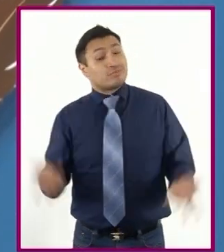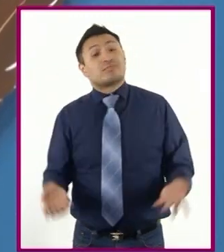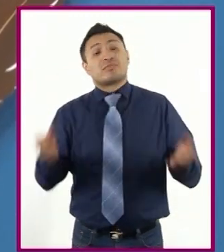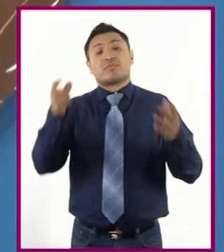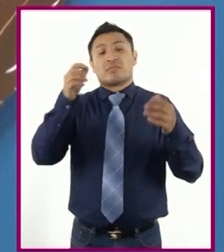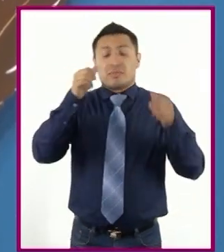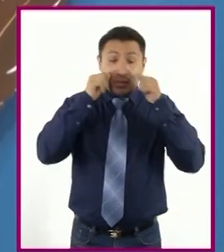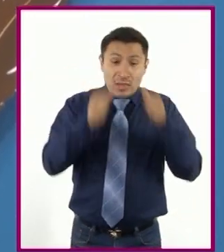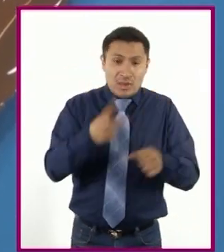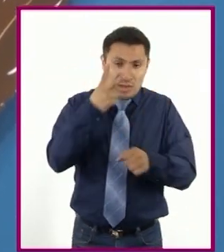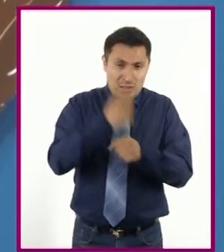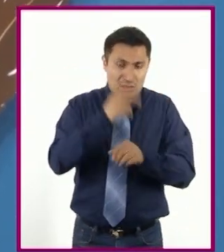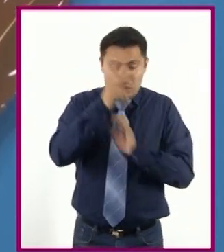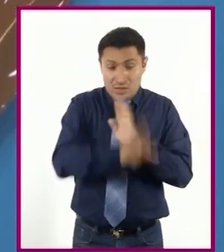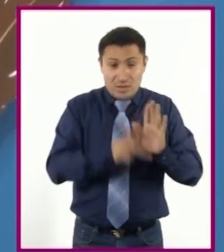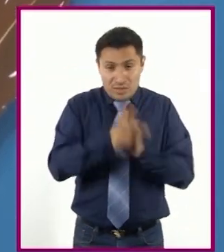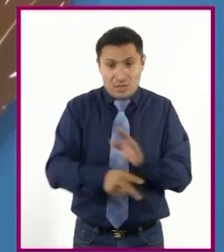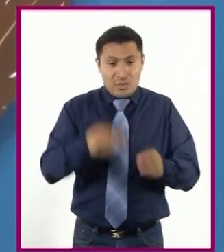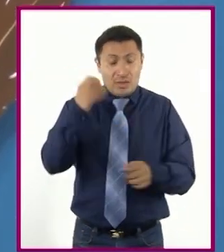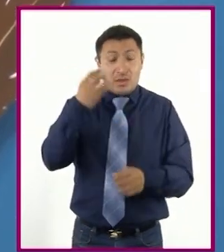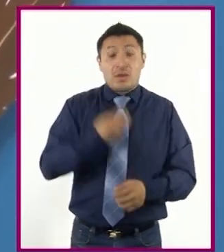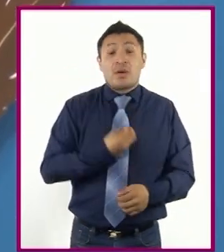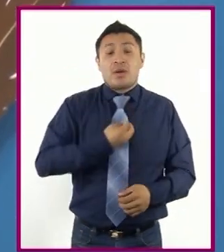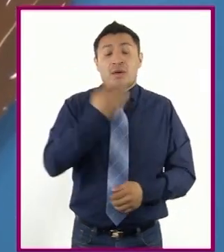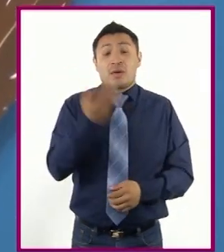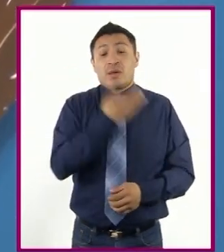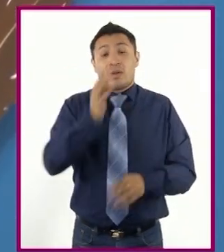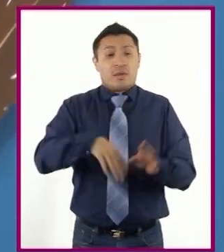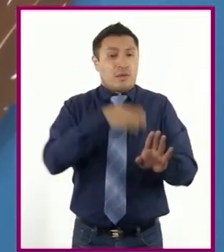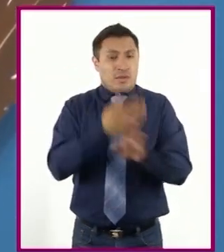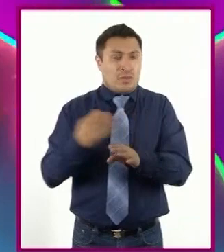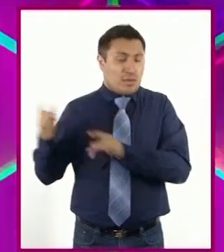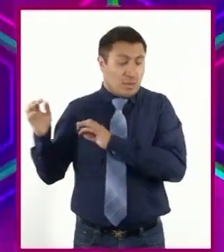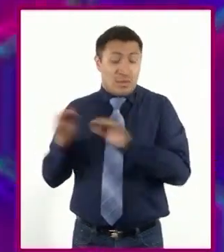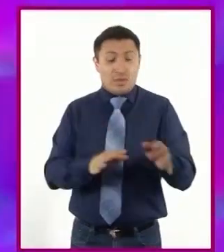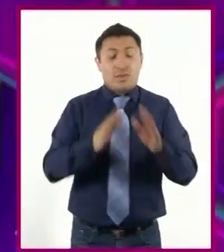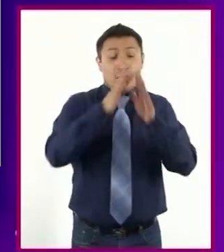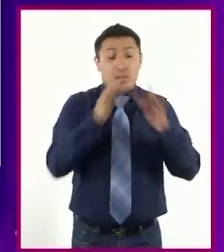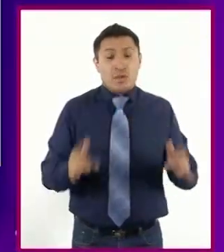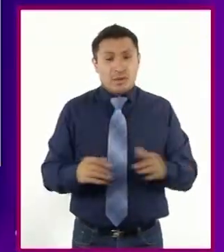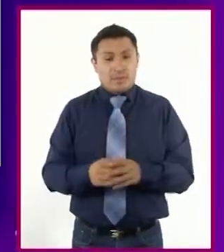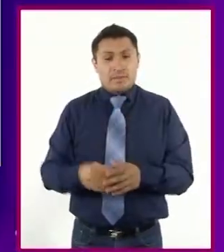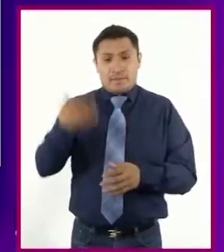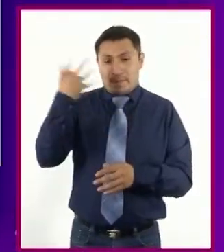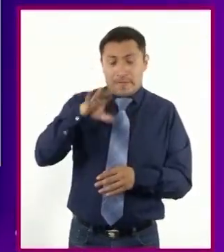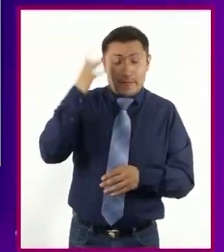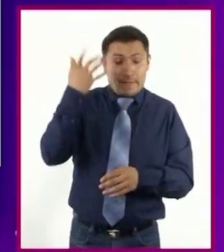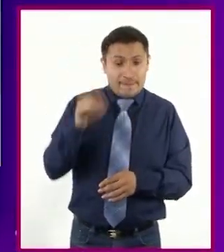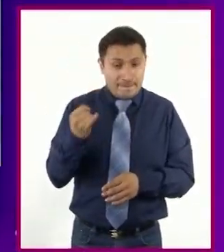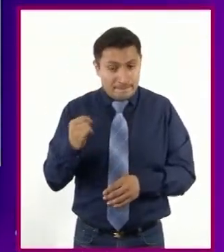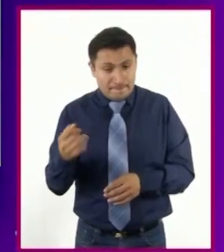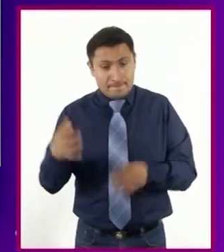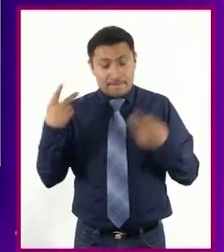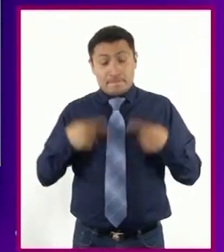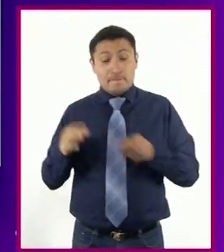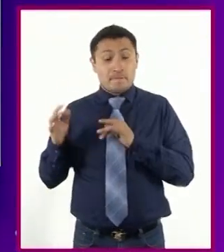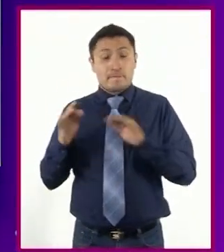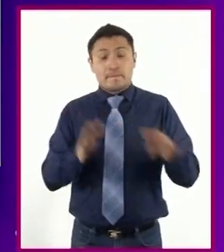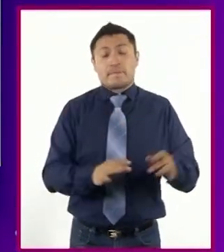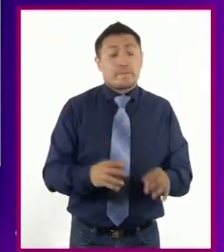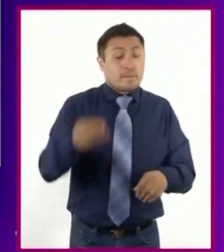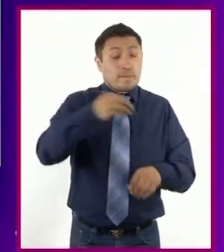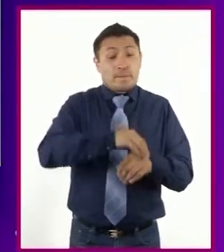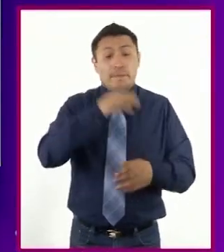segunda parte del video, la resistencia popular contra la invasión francesa. El 10 de junio, los invasores se establecieron